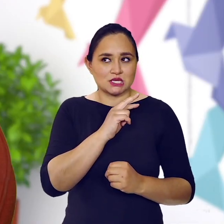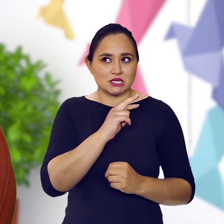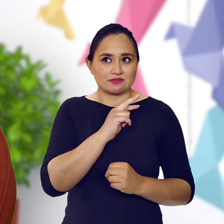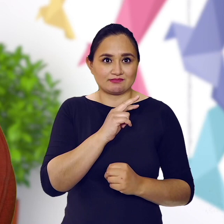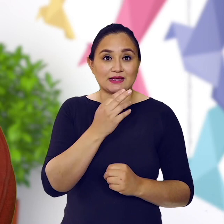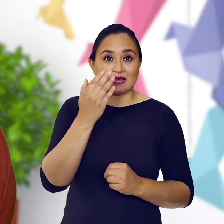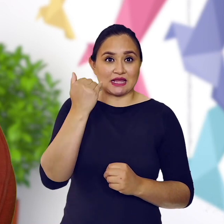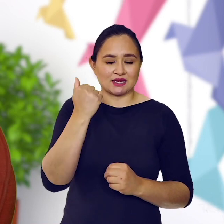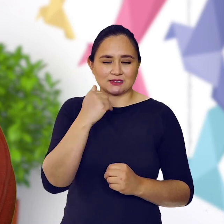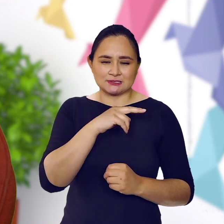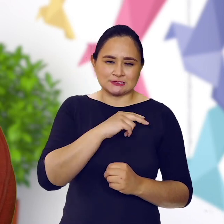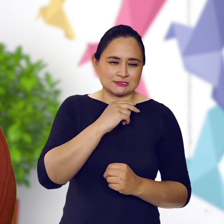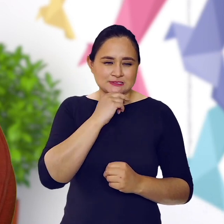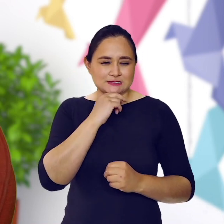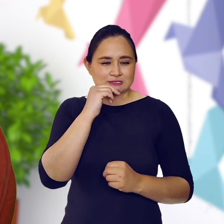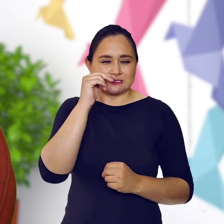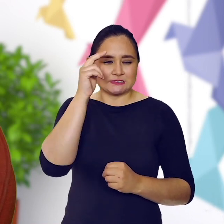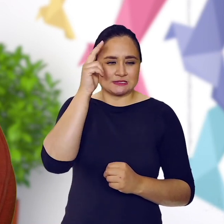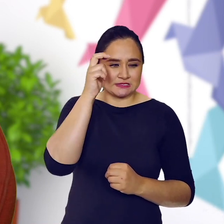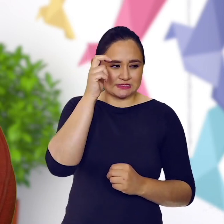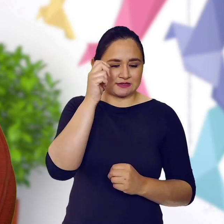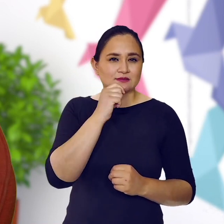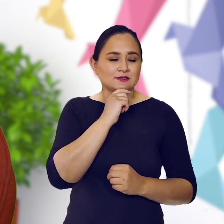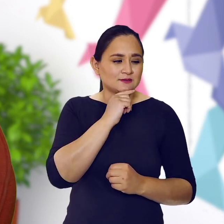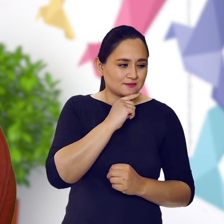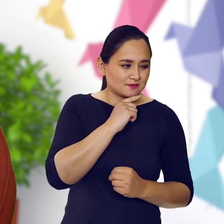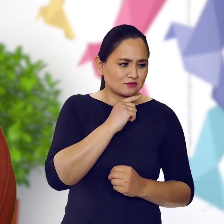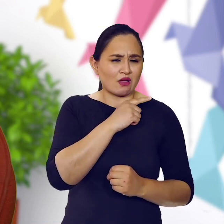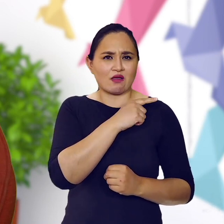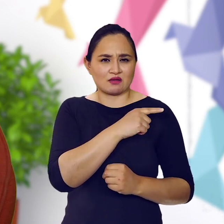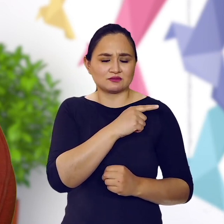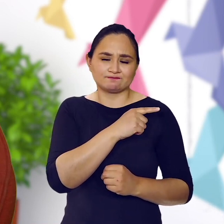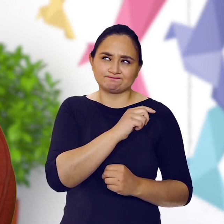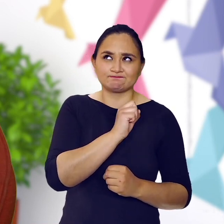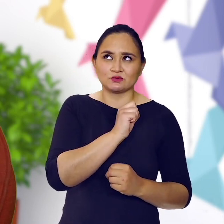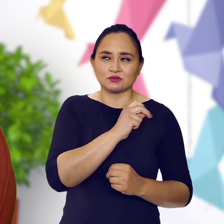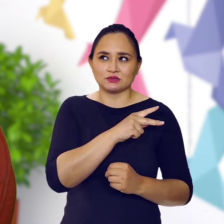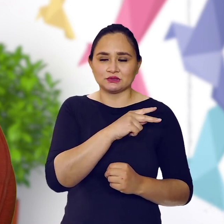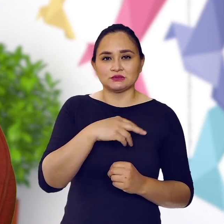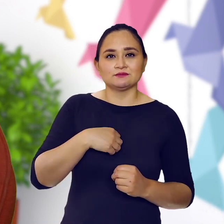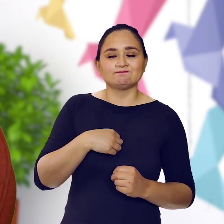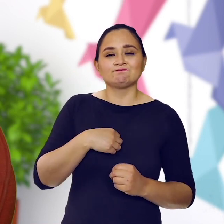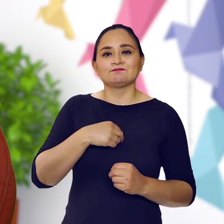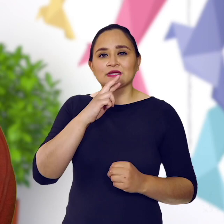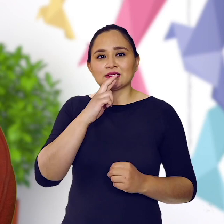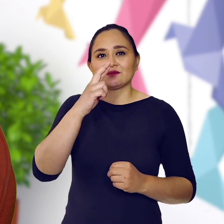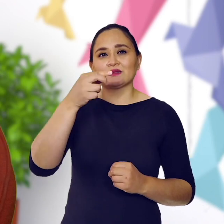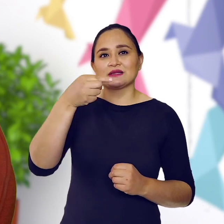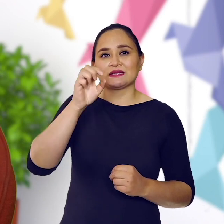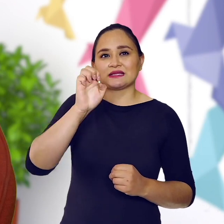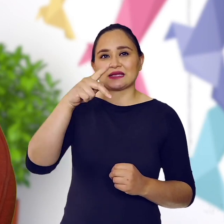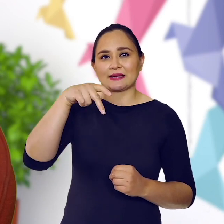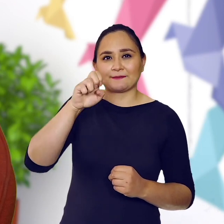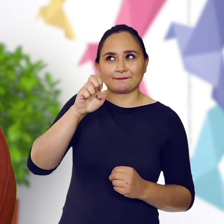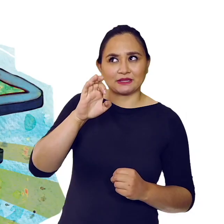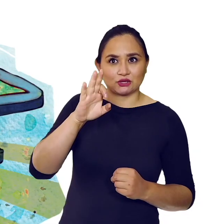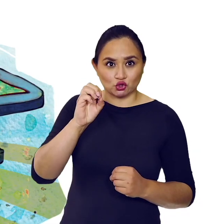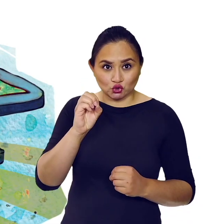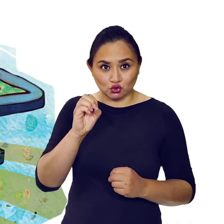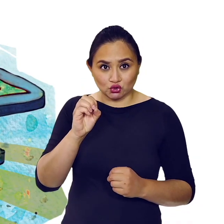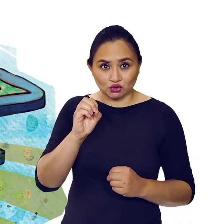aunque en principio no estuvo muy convencido de hacerle caso, se dio cuenta de que no tenía otra salida. Así que respondió,